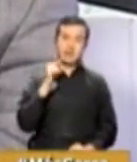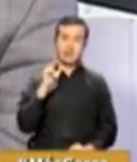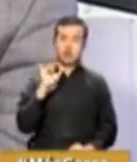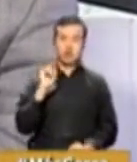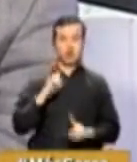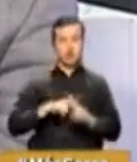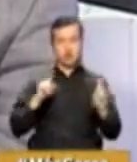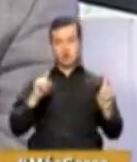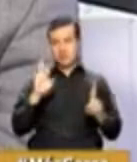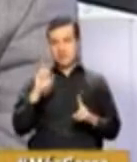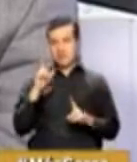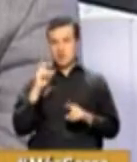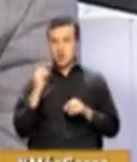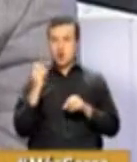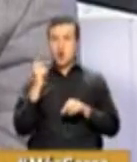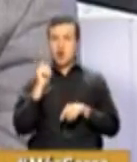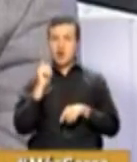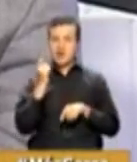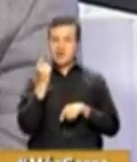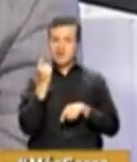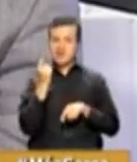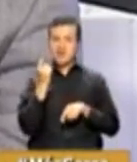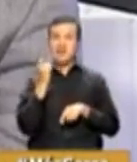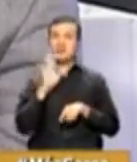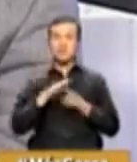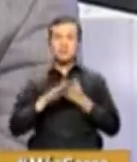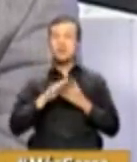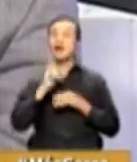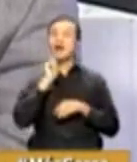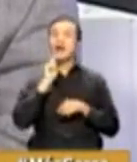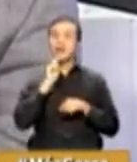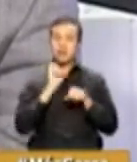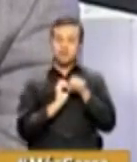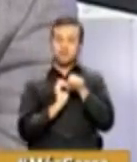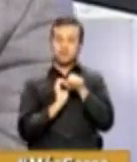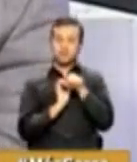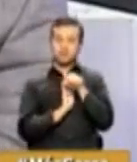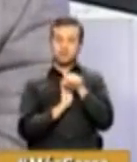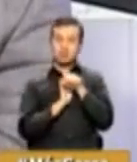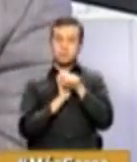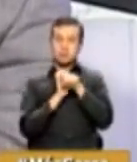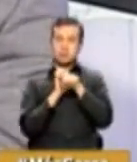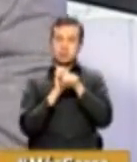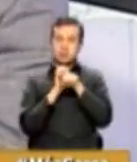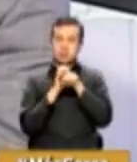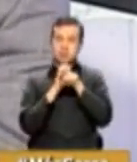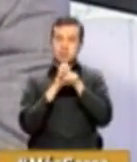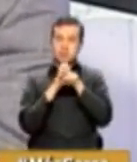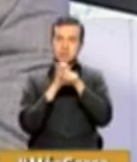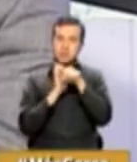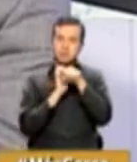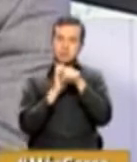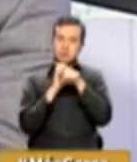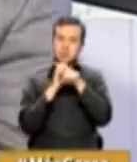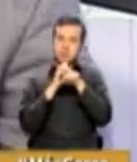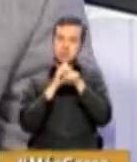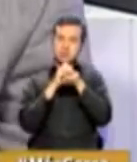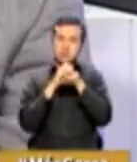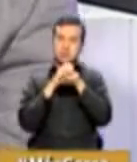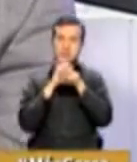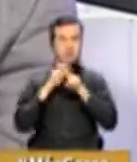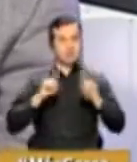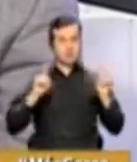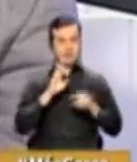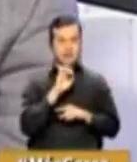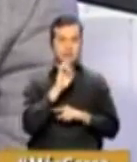es una carnosidad que es un proceso de crecimiento de la membrana conjuntival sobre la córnea, y eso es una cosa absolutamente independiente